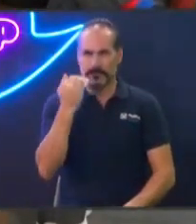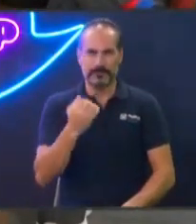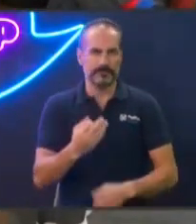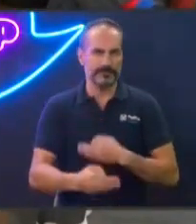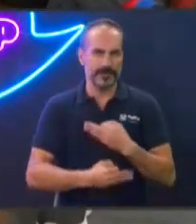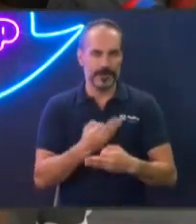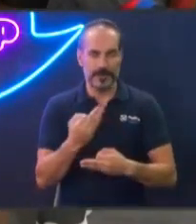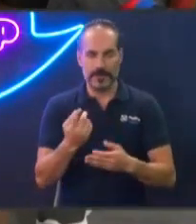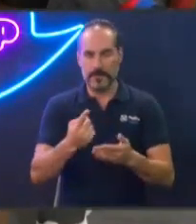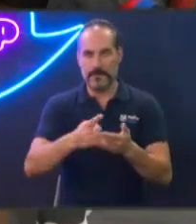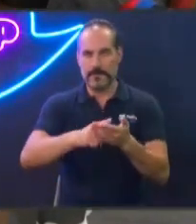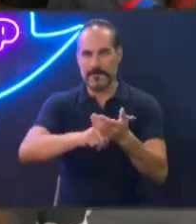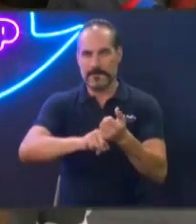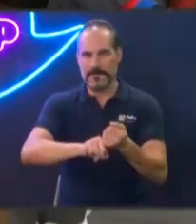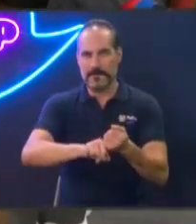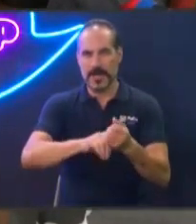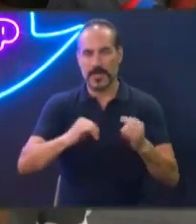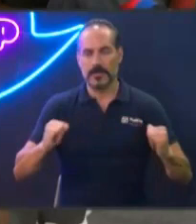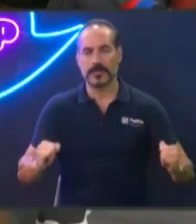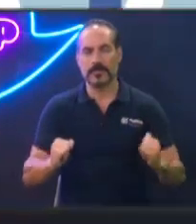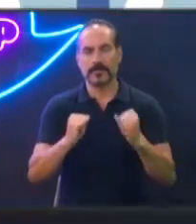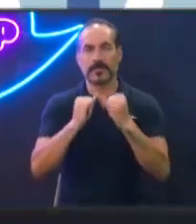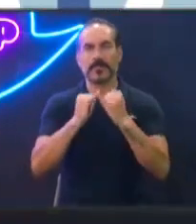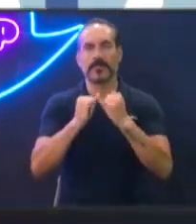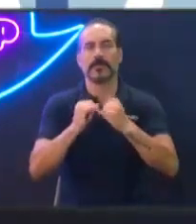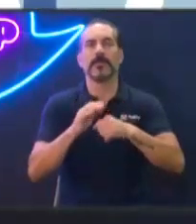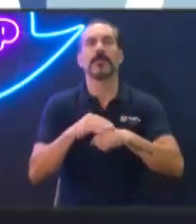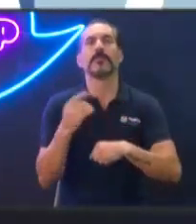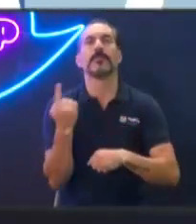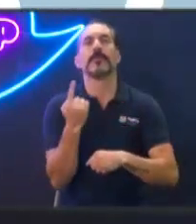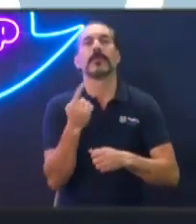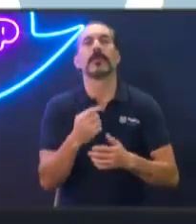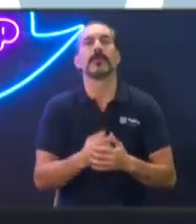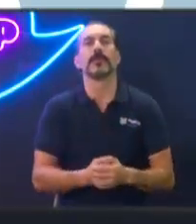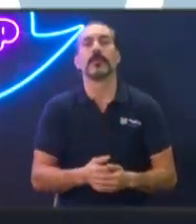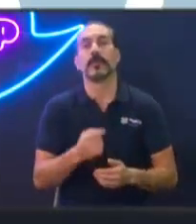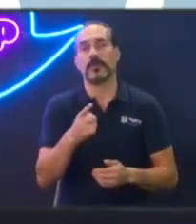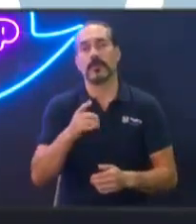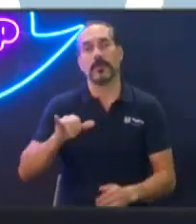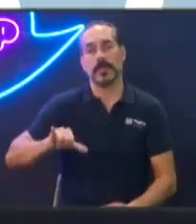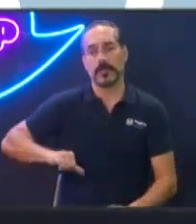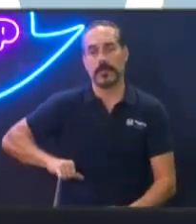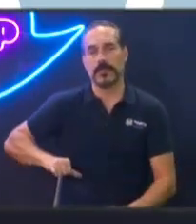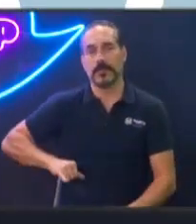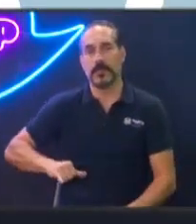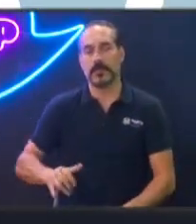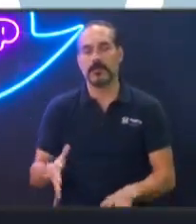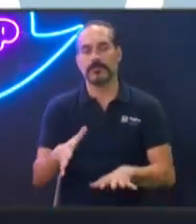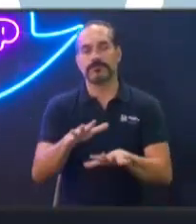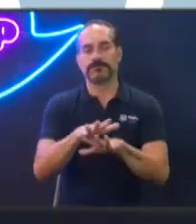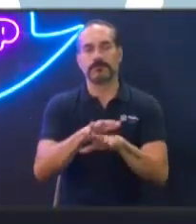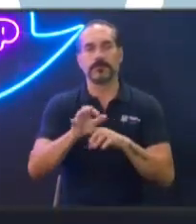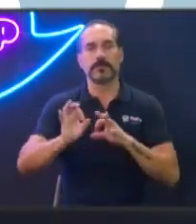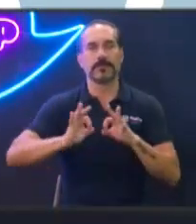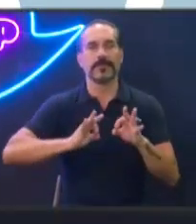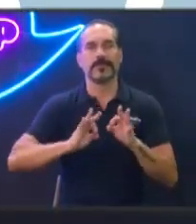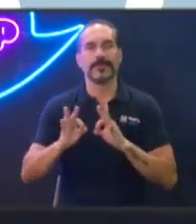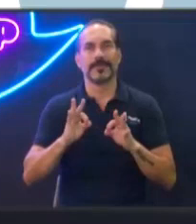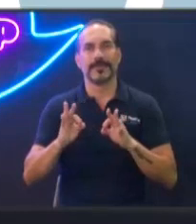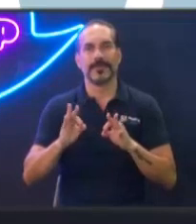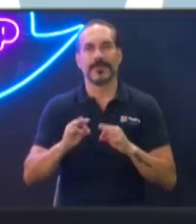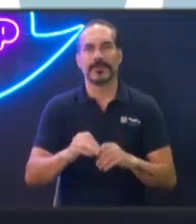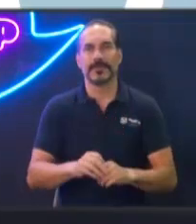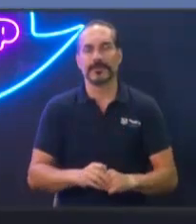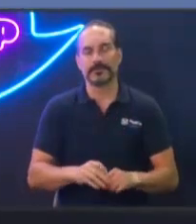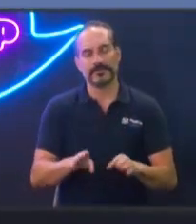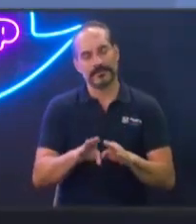de lo que es también la la institución y por qué está interesado involucrado a trabajar de esta manera y